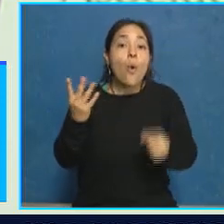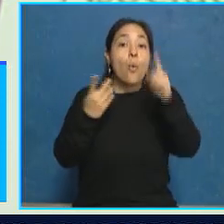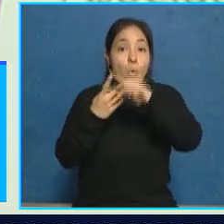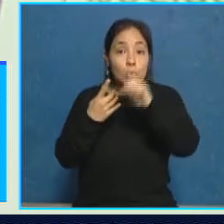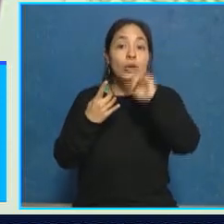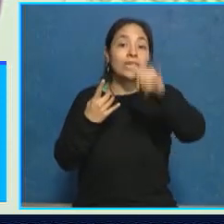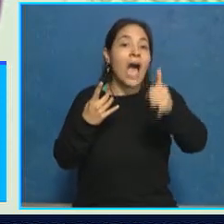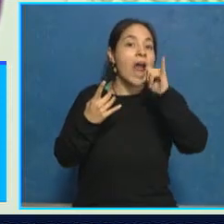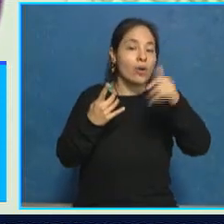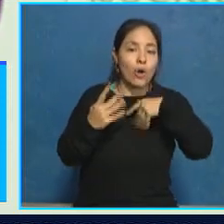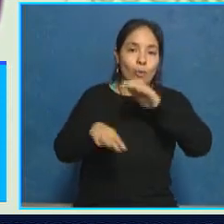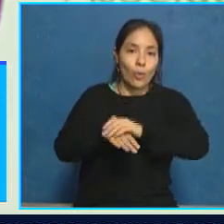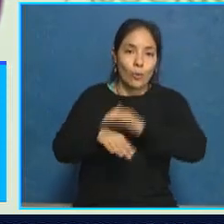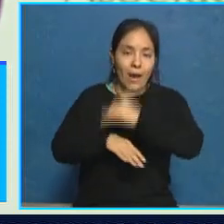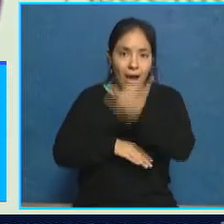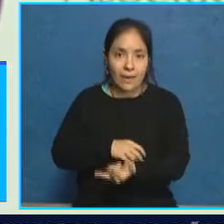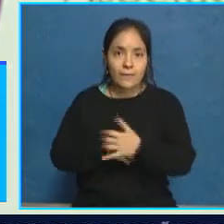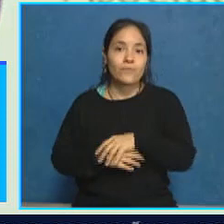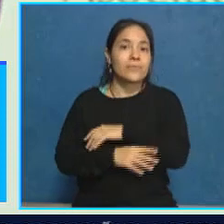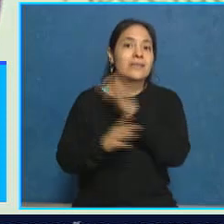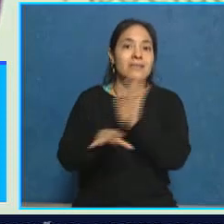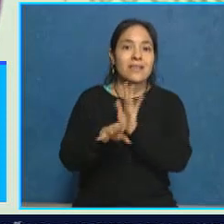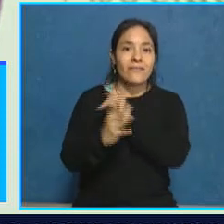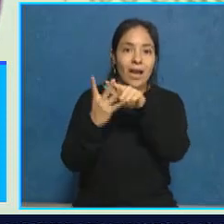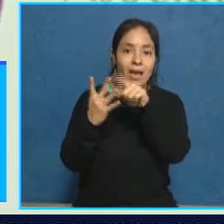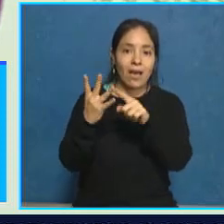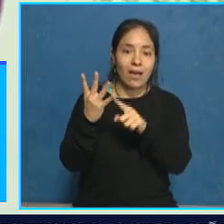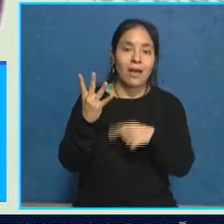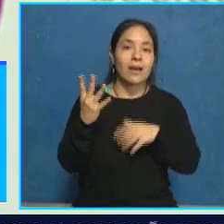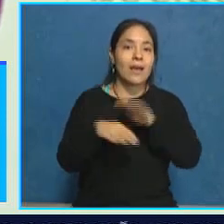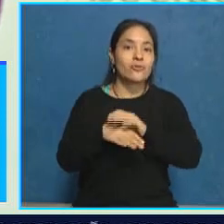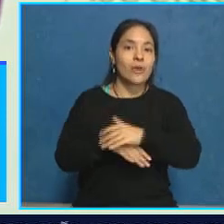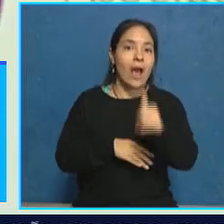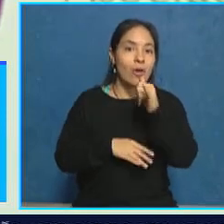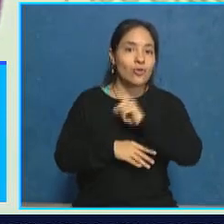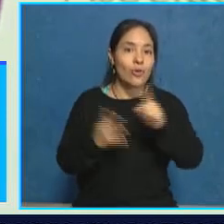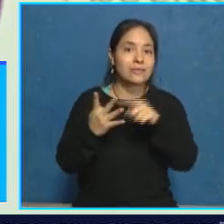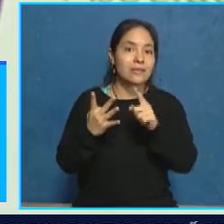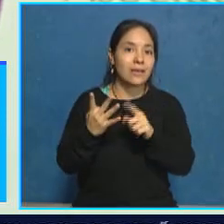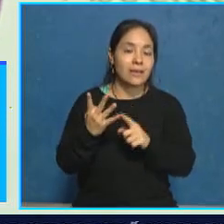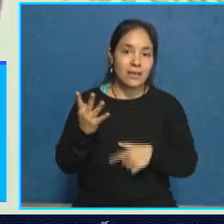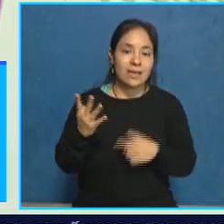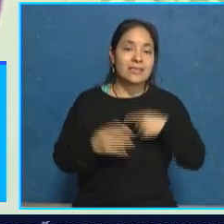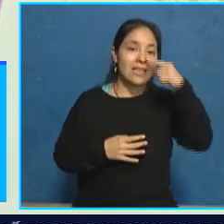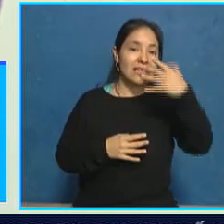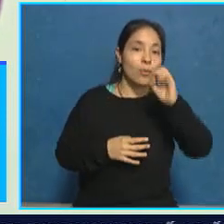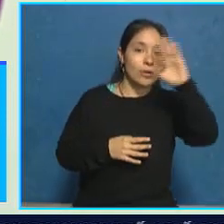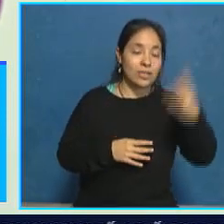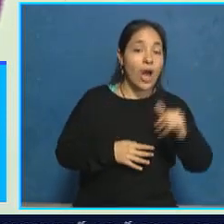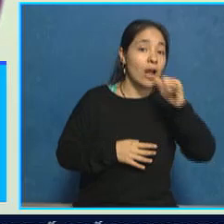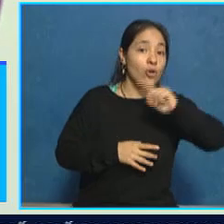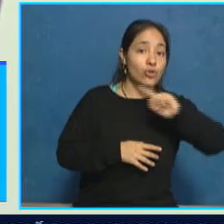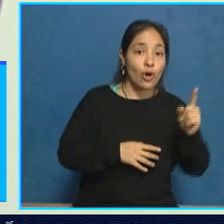vos te pones a ver del 100%, 75% no tiene que ver con el alcohol y 25% tiene que ver con el